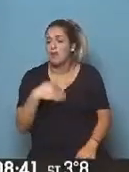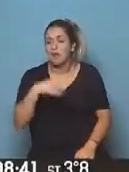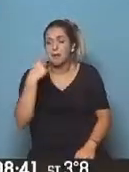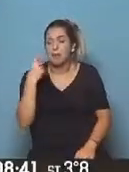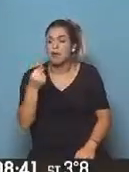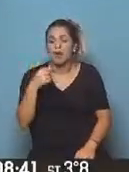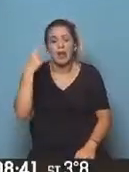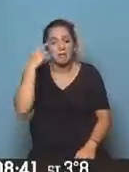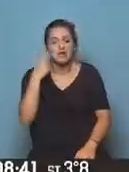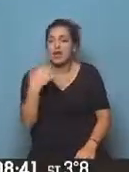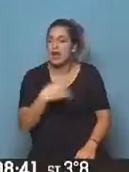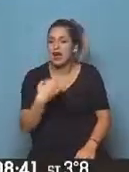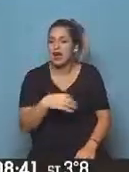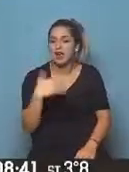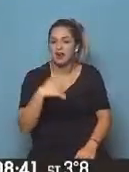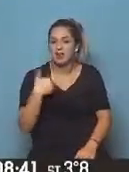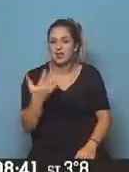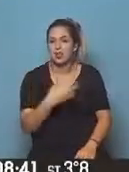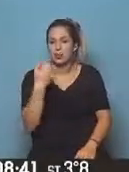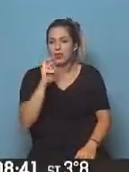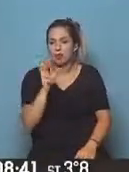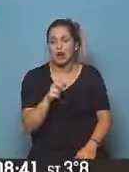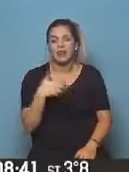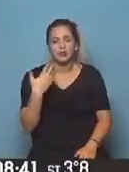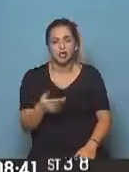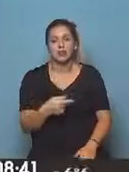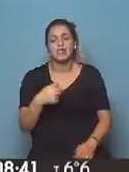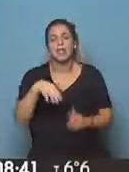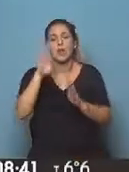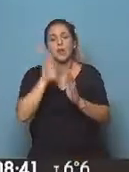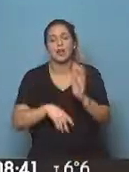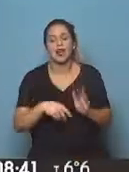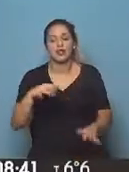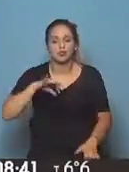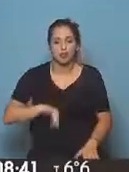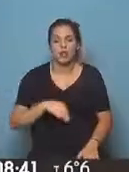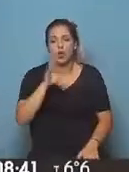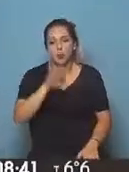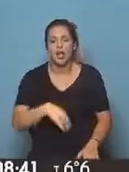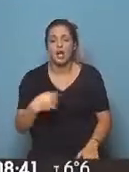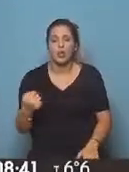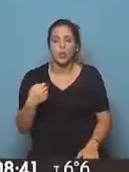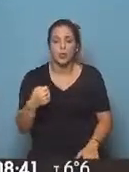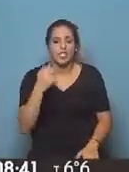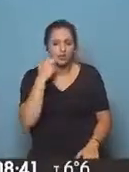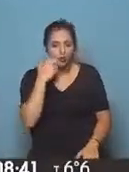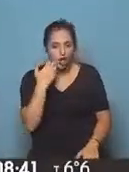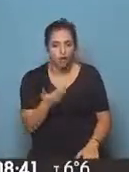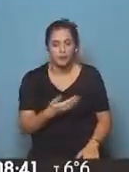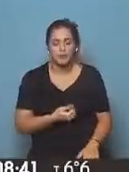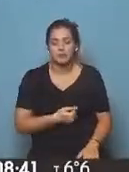medicina le va a permitir a la argentina recuperar dólares esto quiere decir bajar salarios bajar jubilaciones y